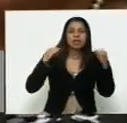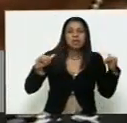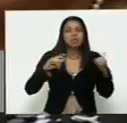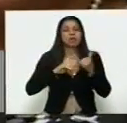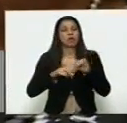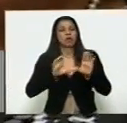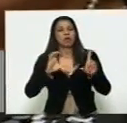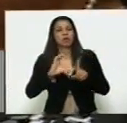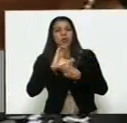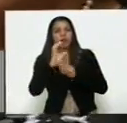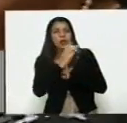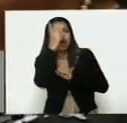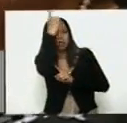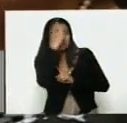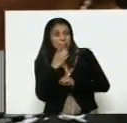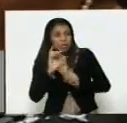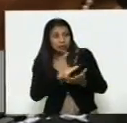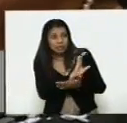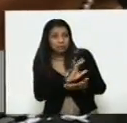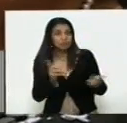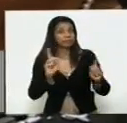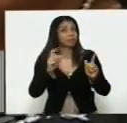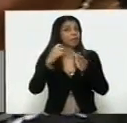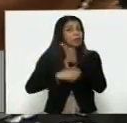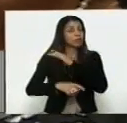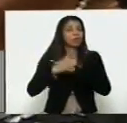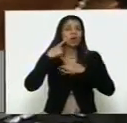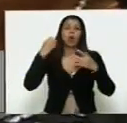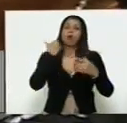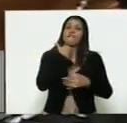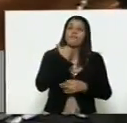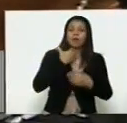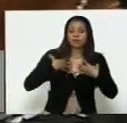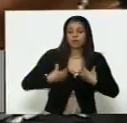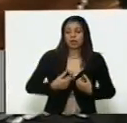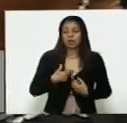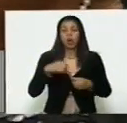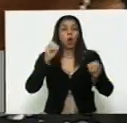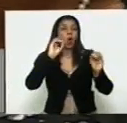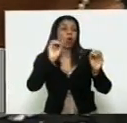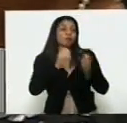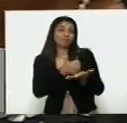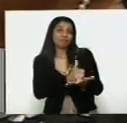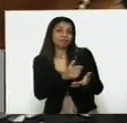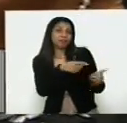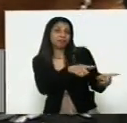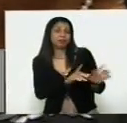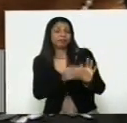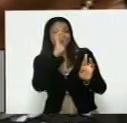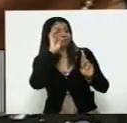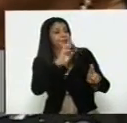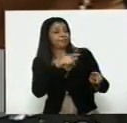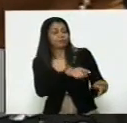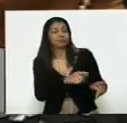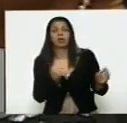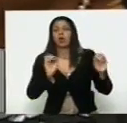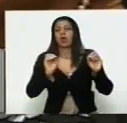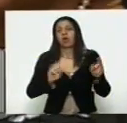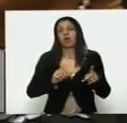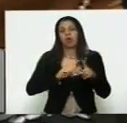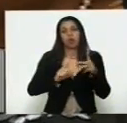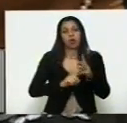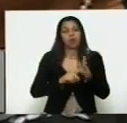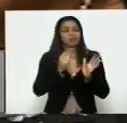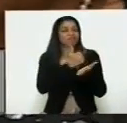de discapacidad, condición de salud, orientación sexual, identidad de género o expresión